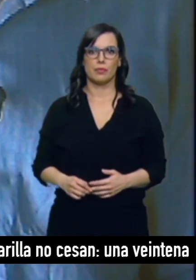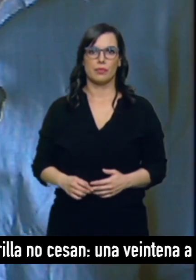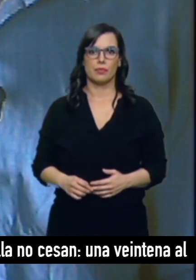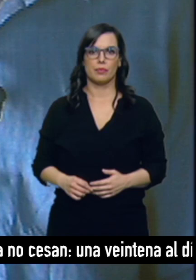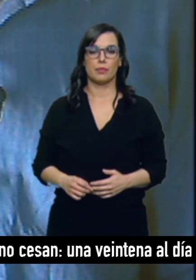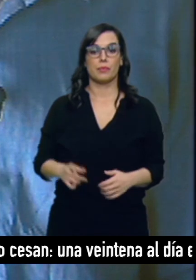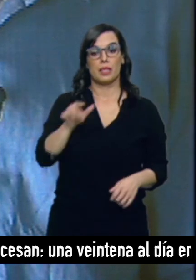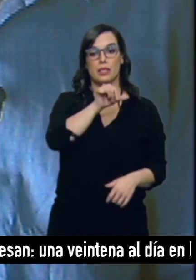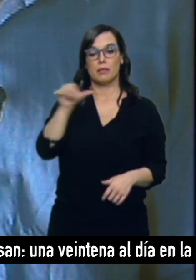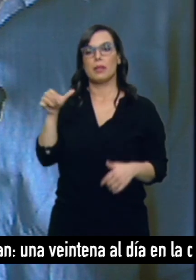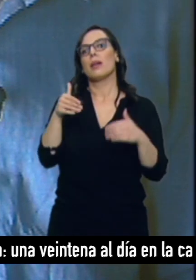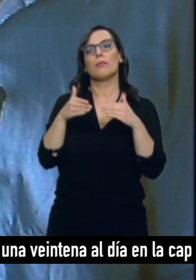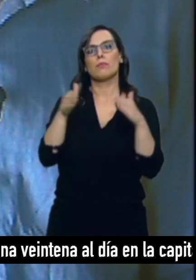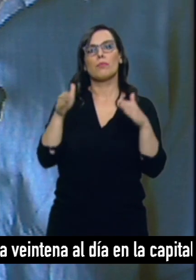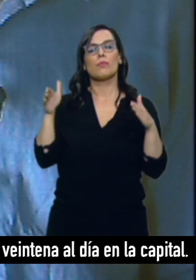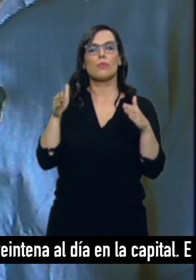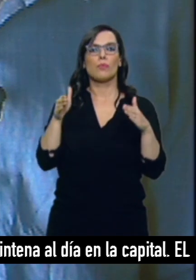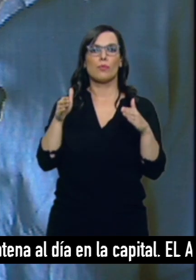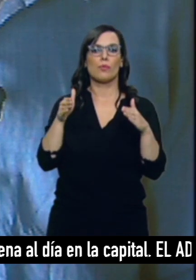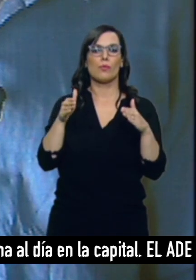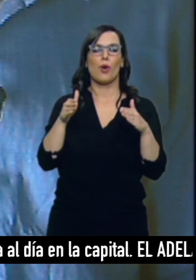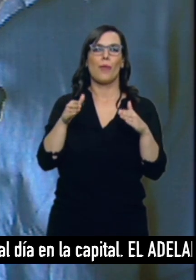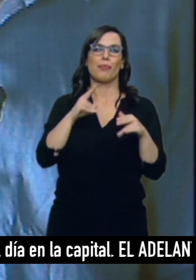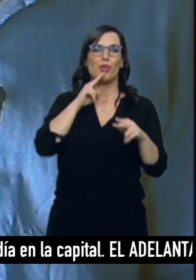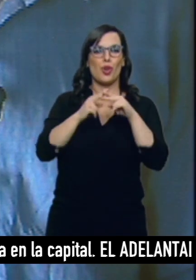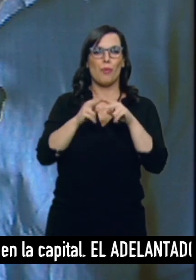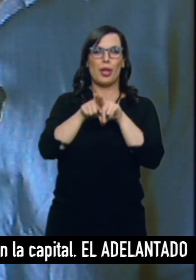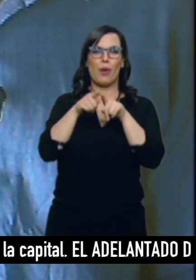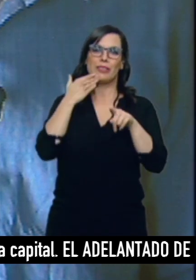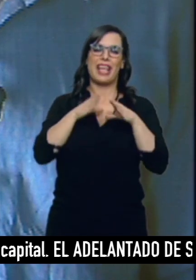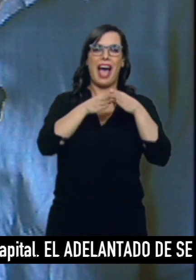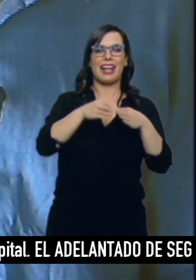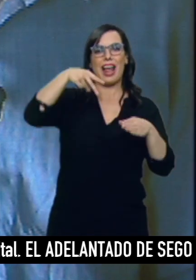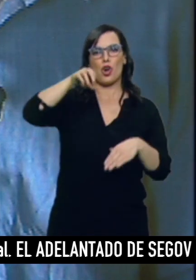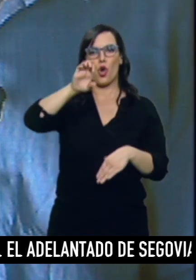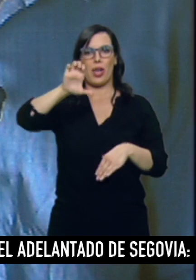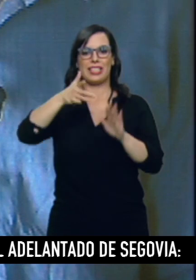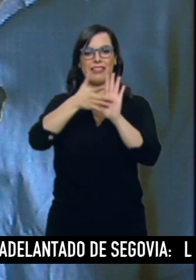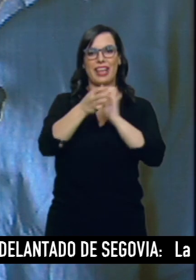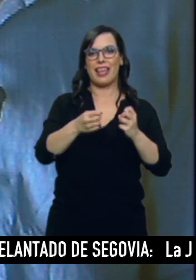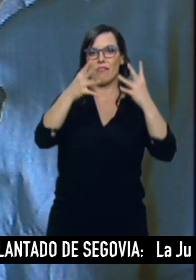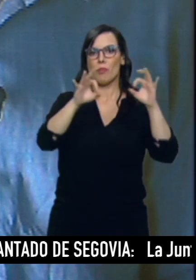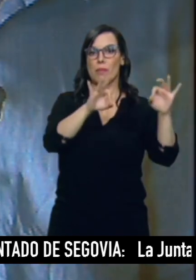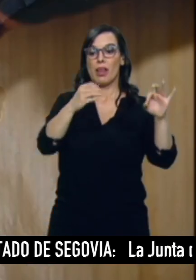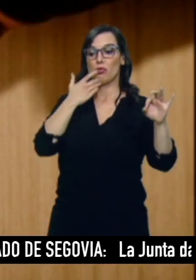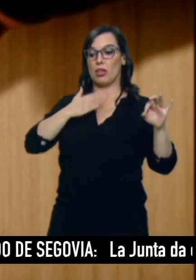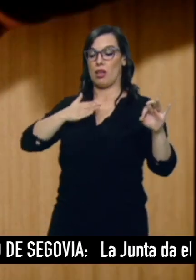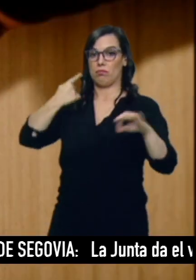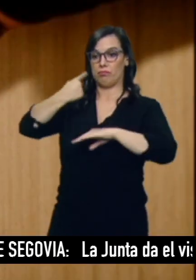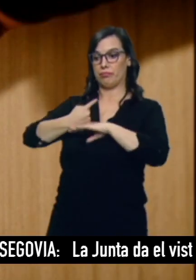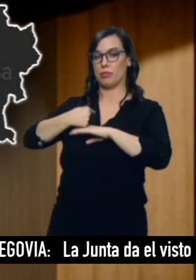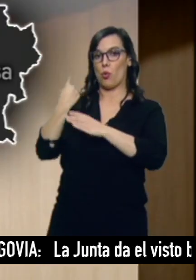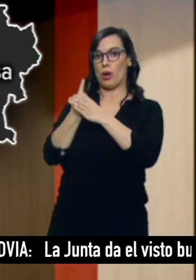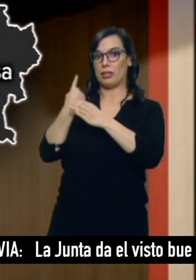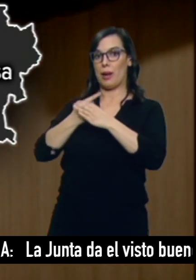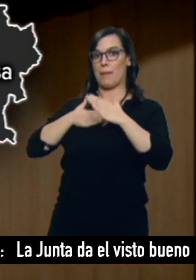Y esta semana comienzan a funcionar las llamadas Arcas de Noé para aislar a enfermos leves que no pueden guardar la cuarentena en casa. Van a